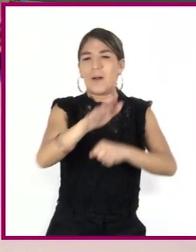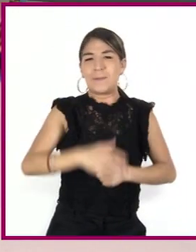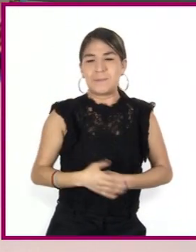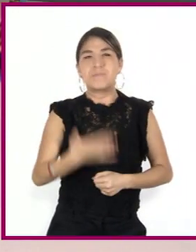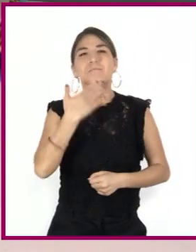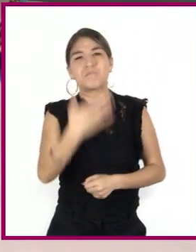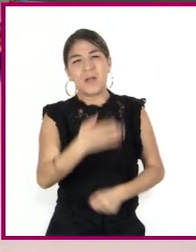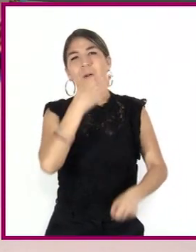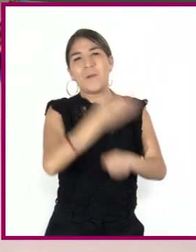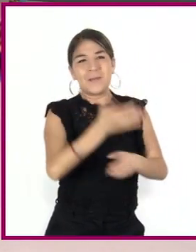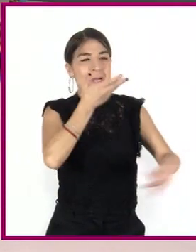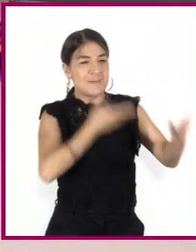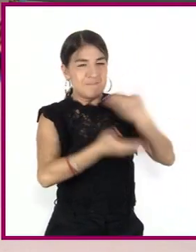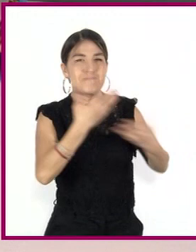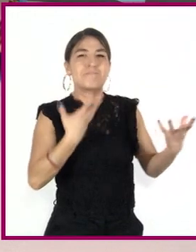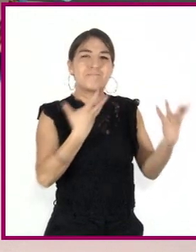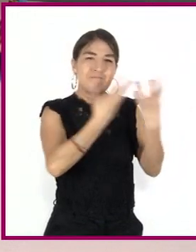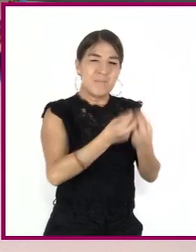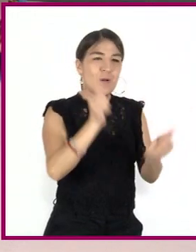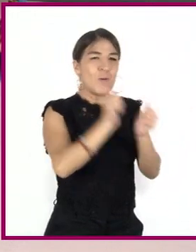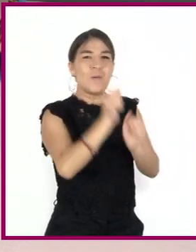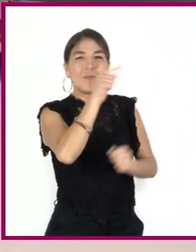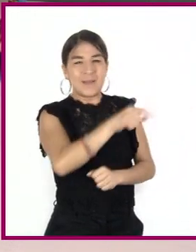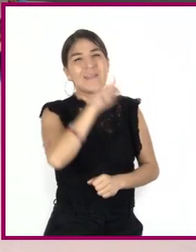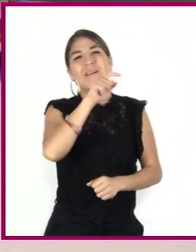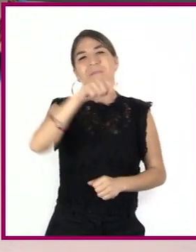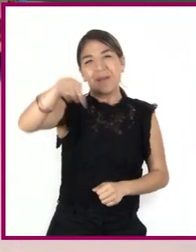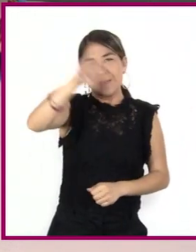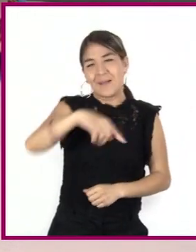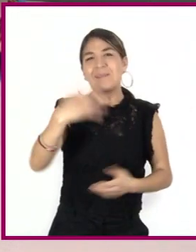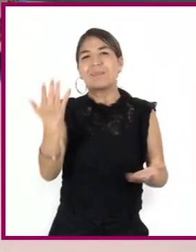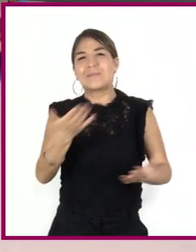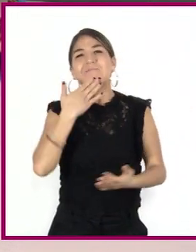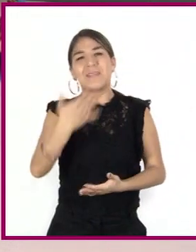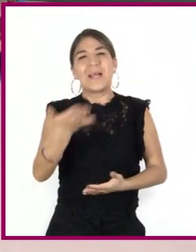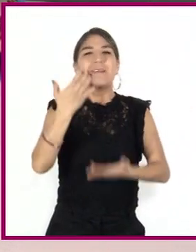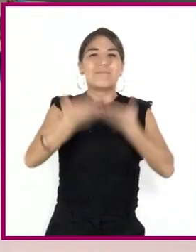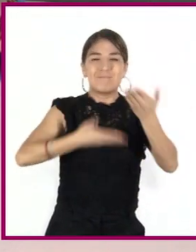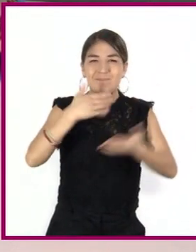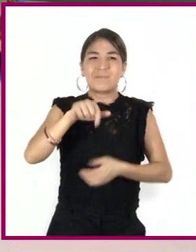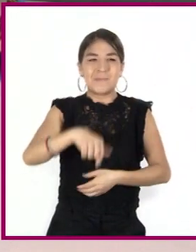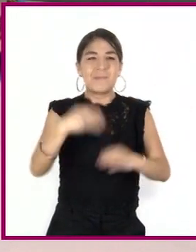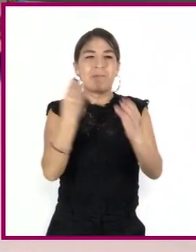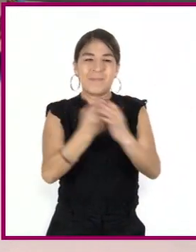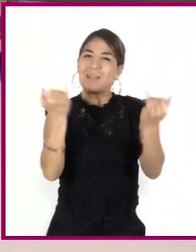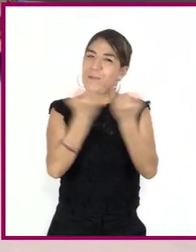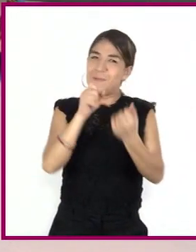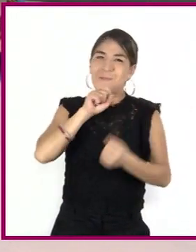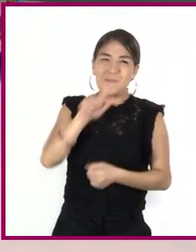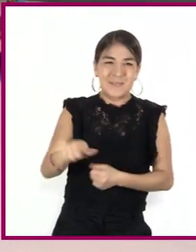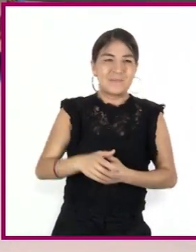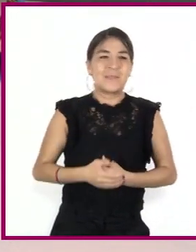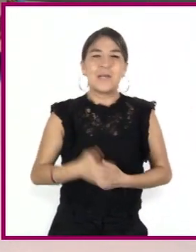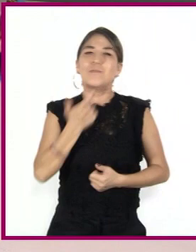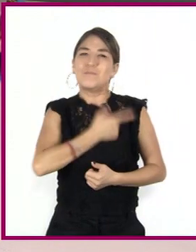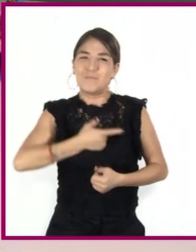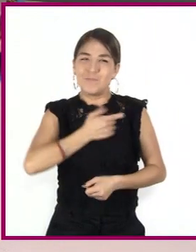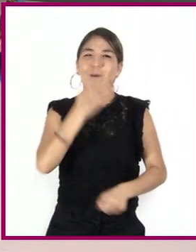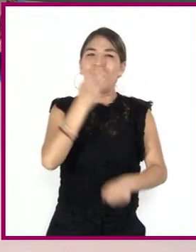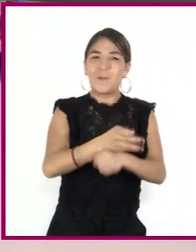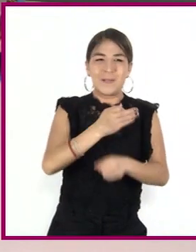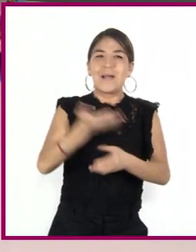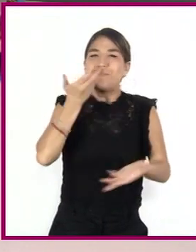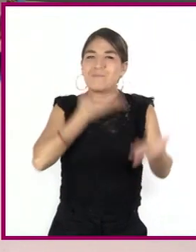Fue agradable compartir este espacio contigo y con nuestros y nuestras estudiantes. Igualmente, Enrique. Es un placer compartir